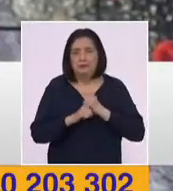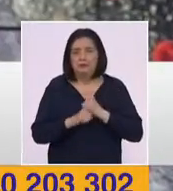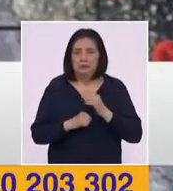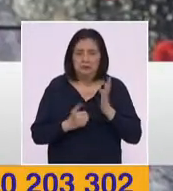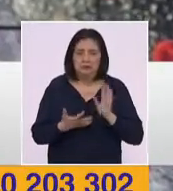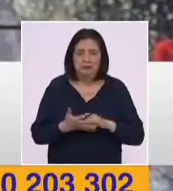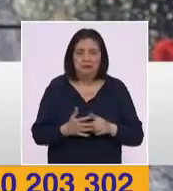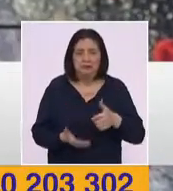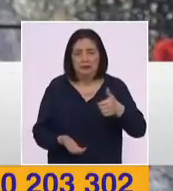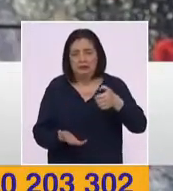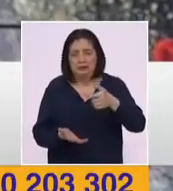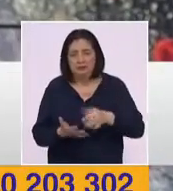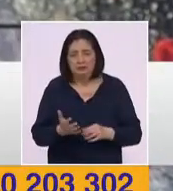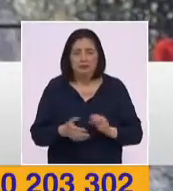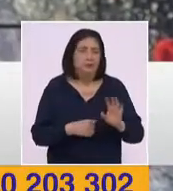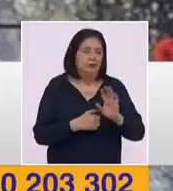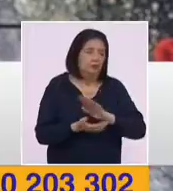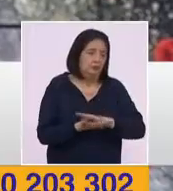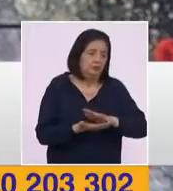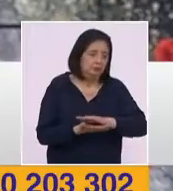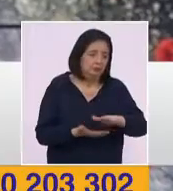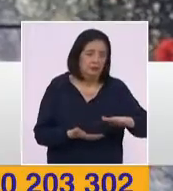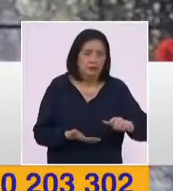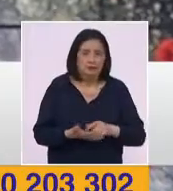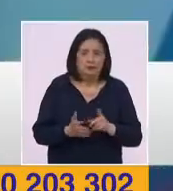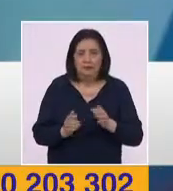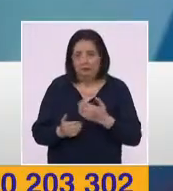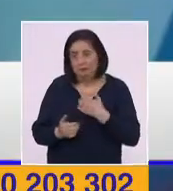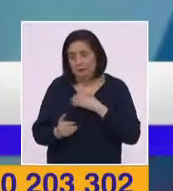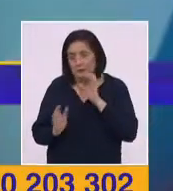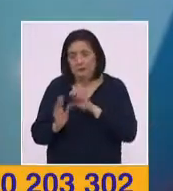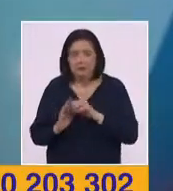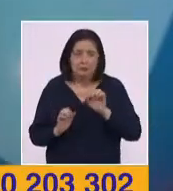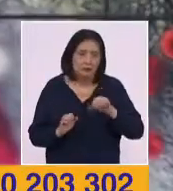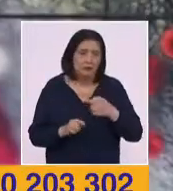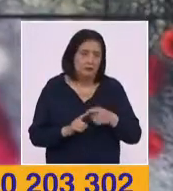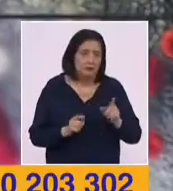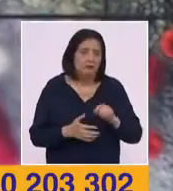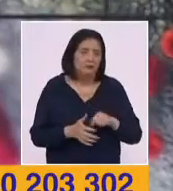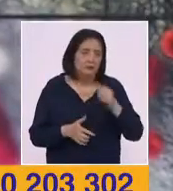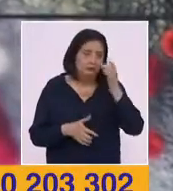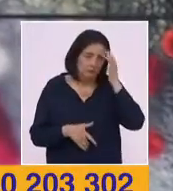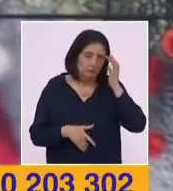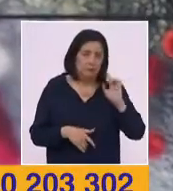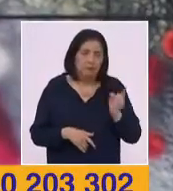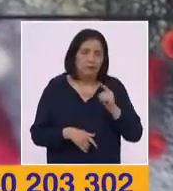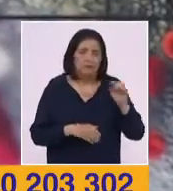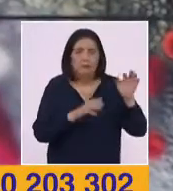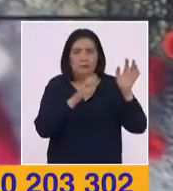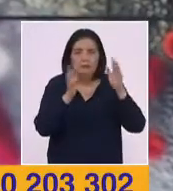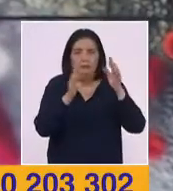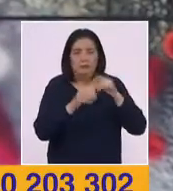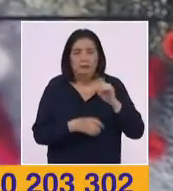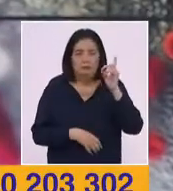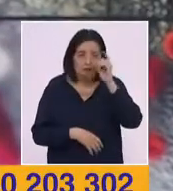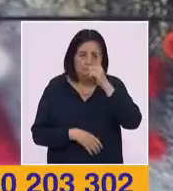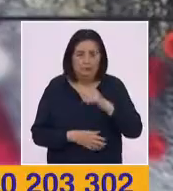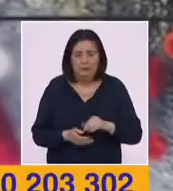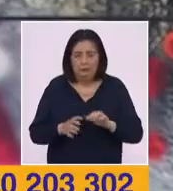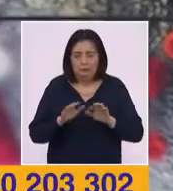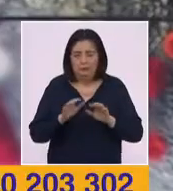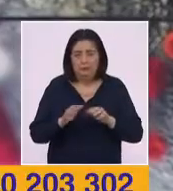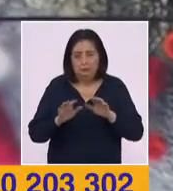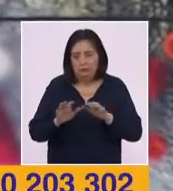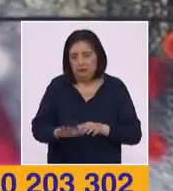estar echando alcohol y desinfectando las superficies. Pero como aclaran, es una enfermedad de transmisión aérea, ¿no? Es muy difícil que te contagies porque